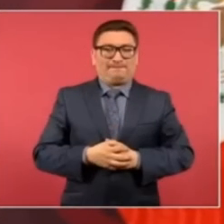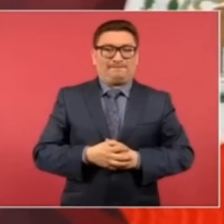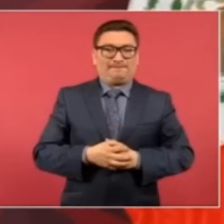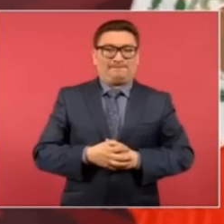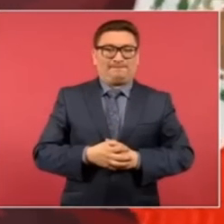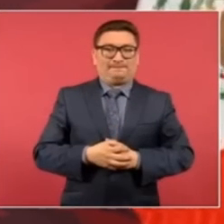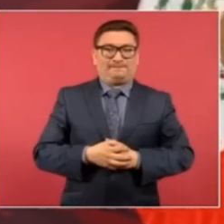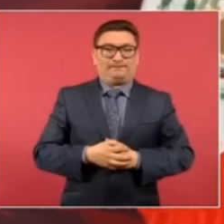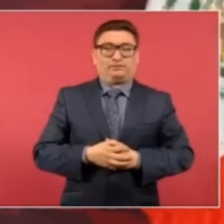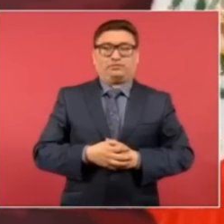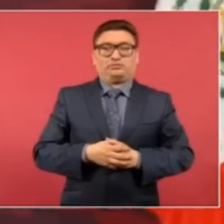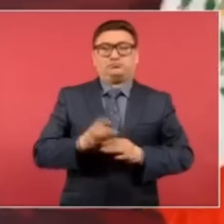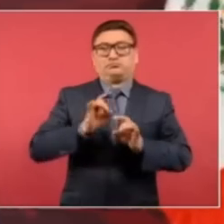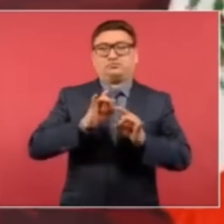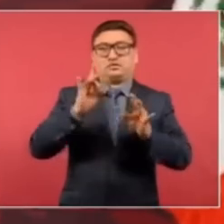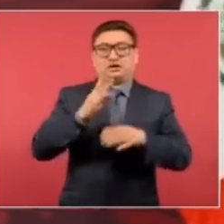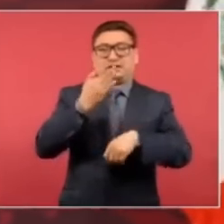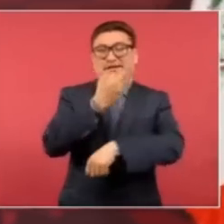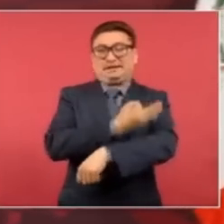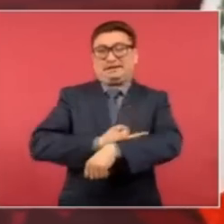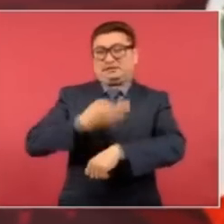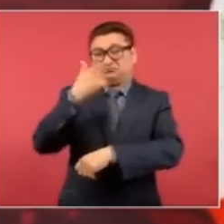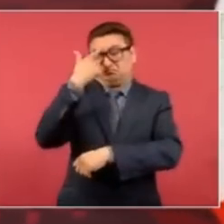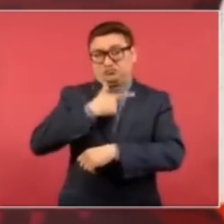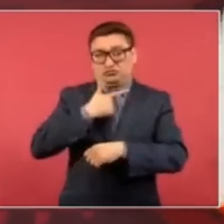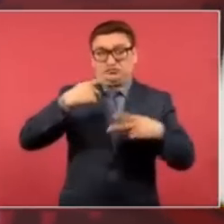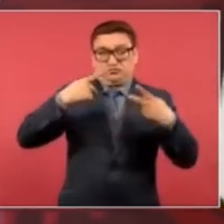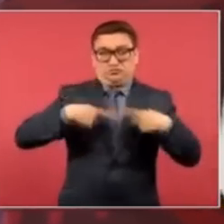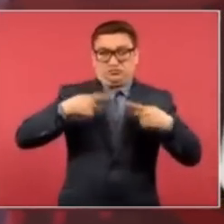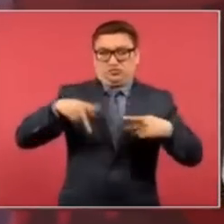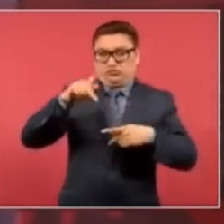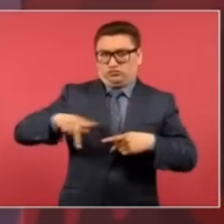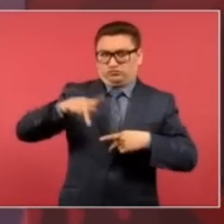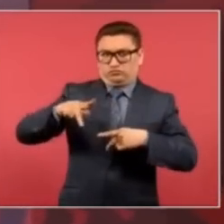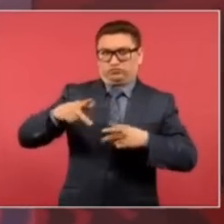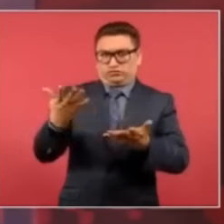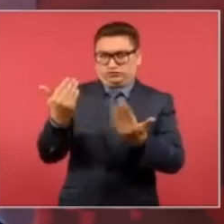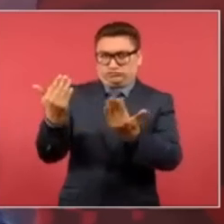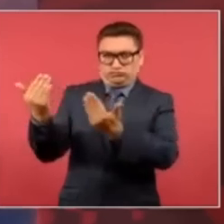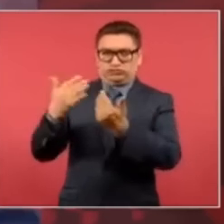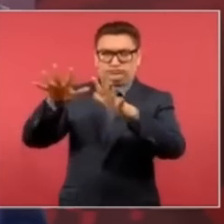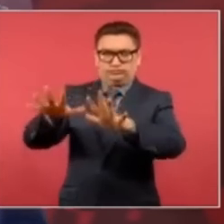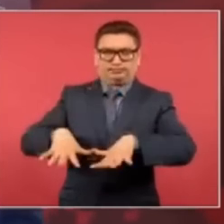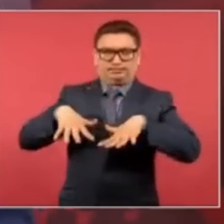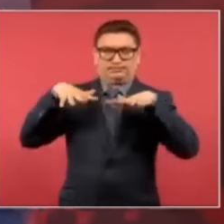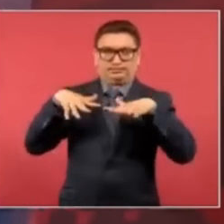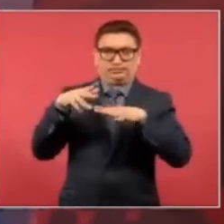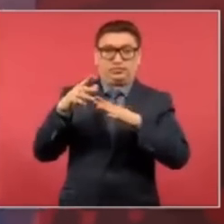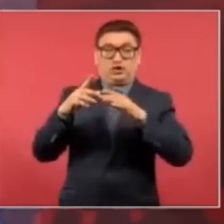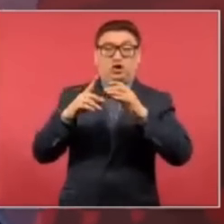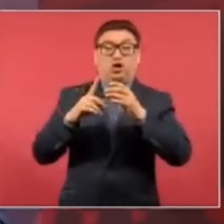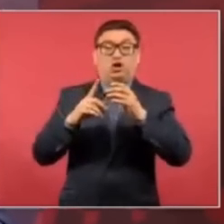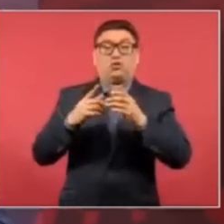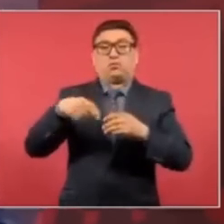una tarde, noche, llamaron al pueblo a una asamblea. No tocaron las campanas como era